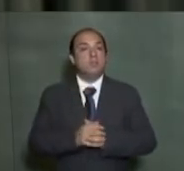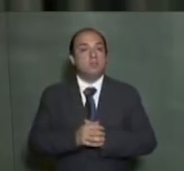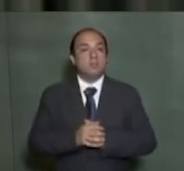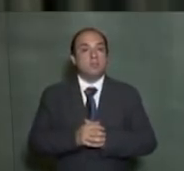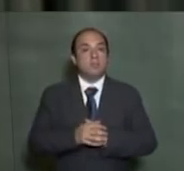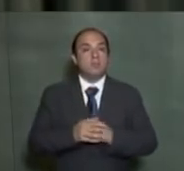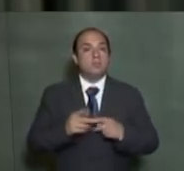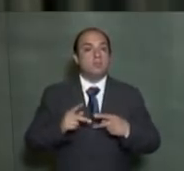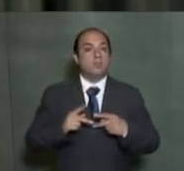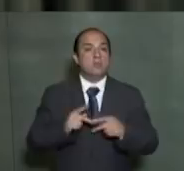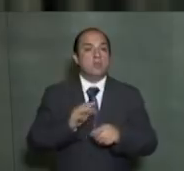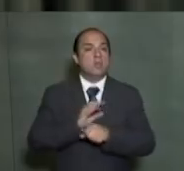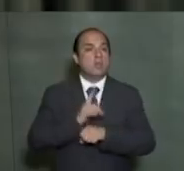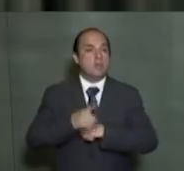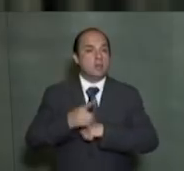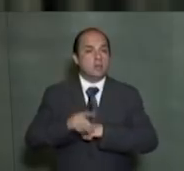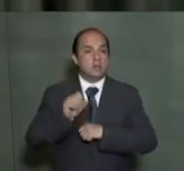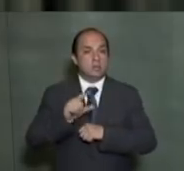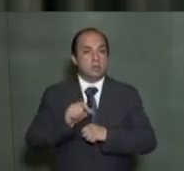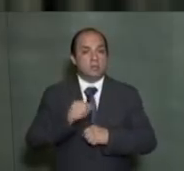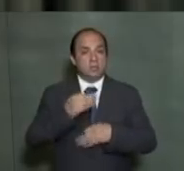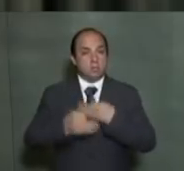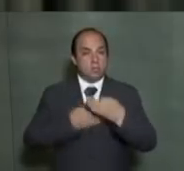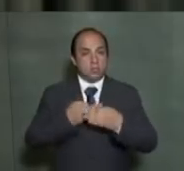estructural, como se anunció ayer.